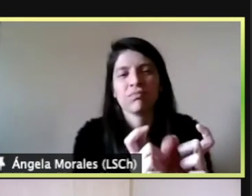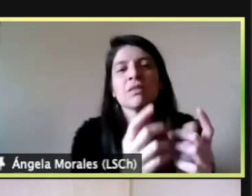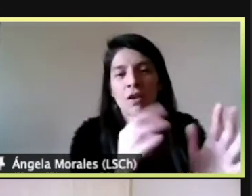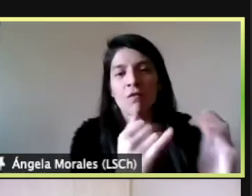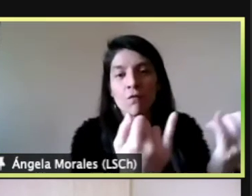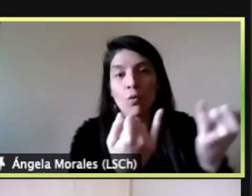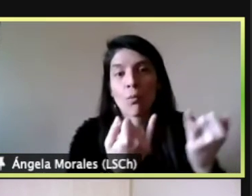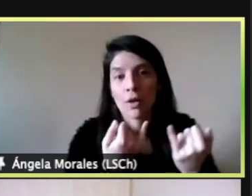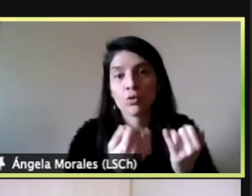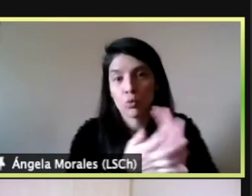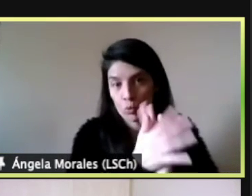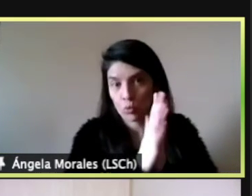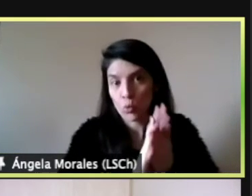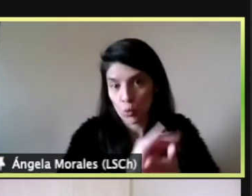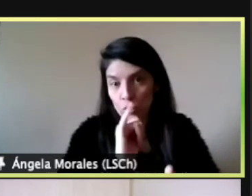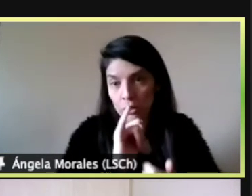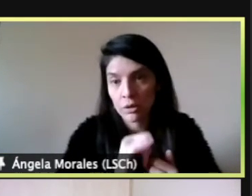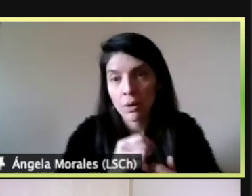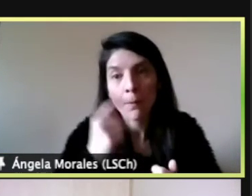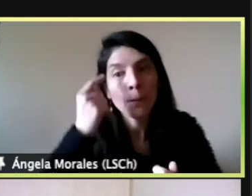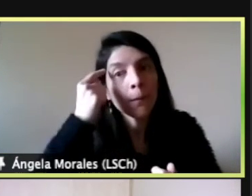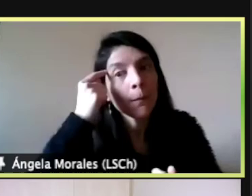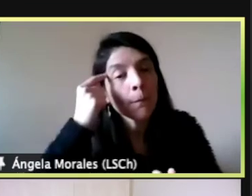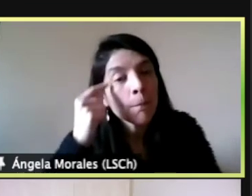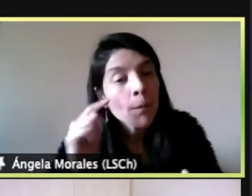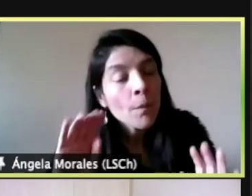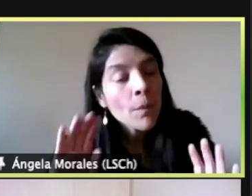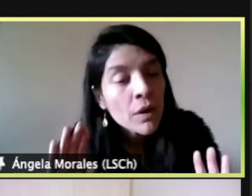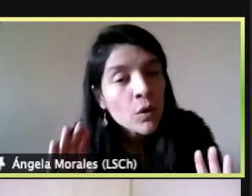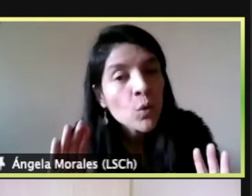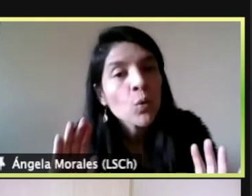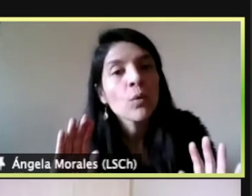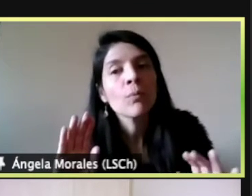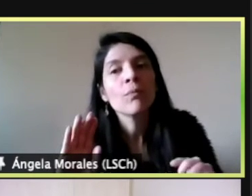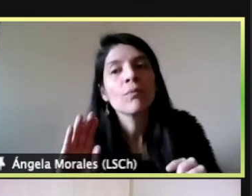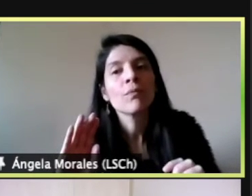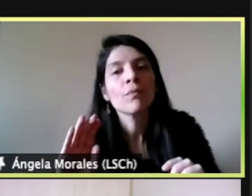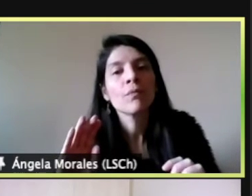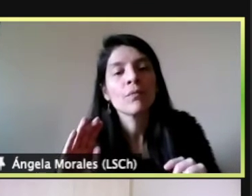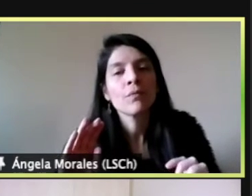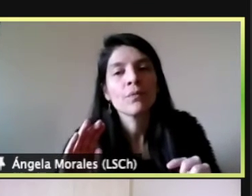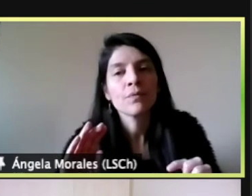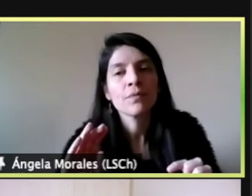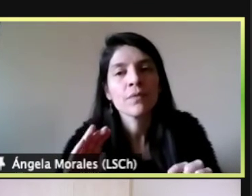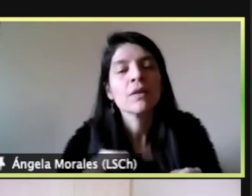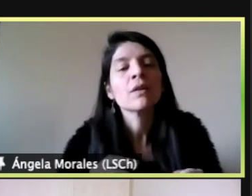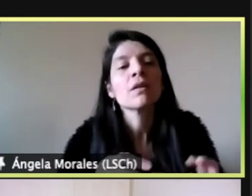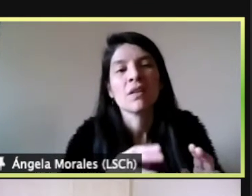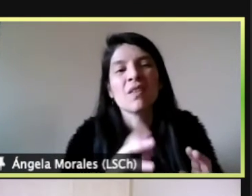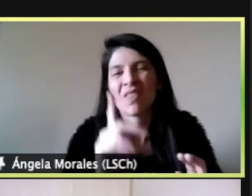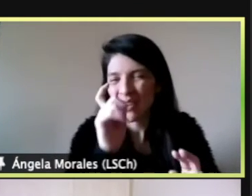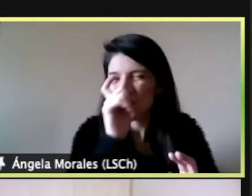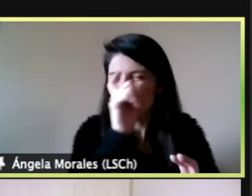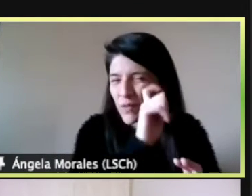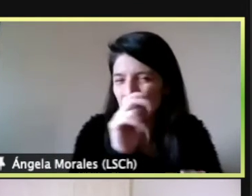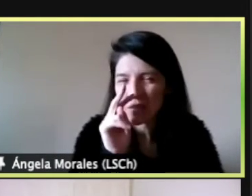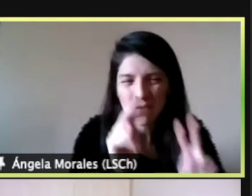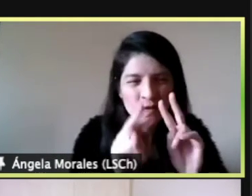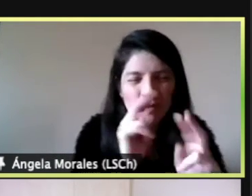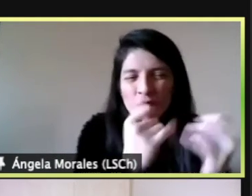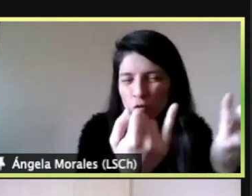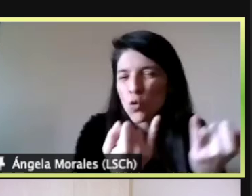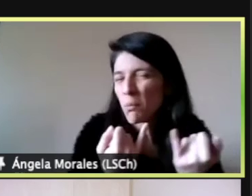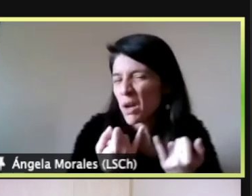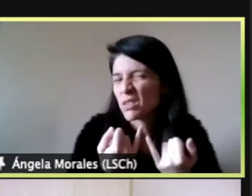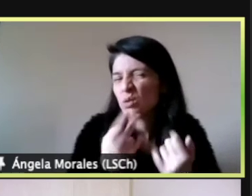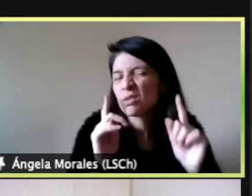aún así yo tengo la información. Es bastante difícil poder visualizarla para mí. Yo sé que existe un montón